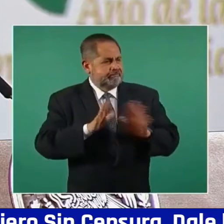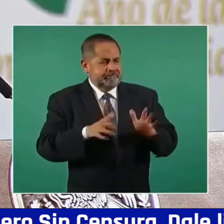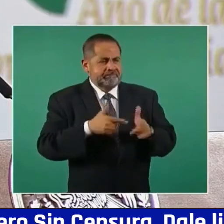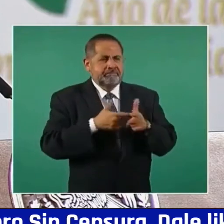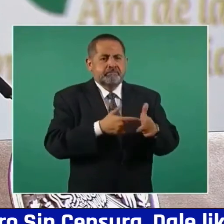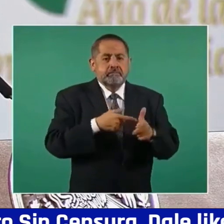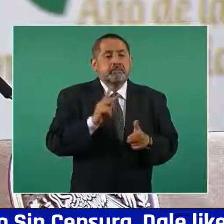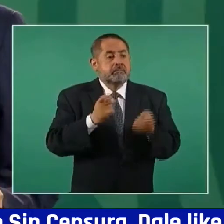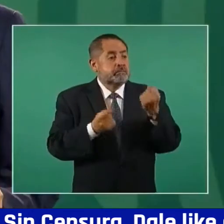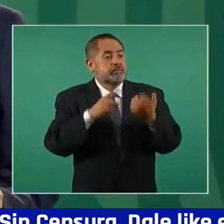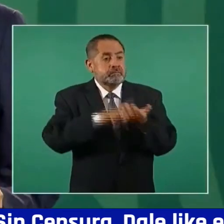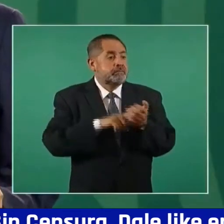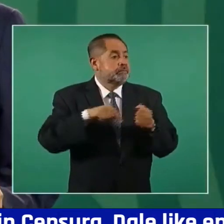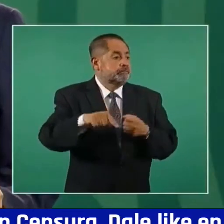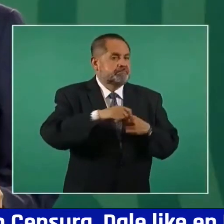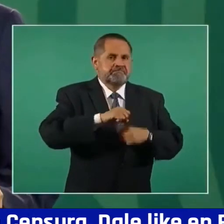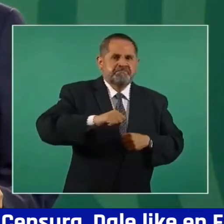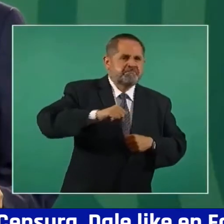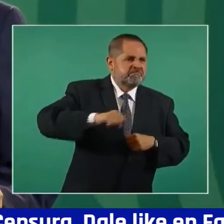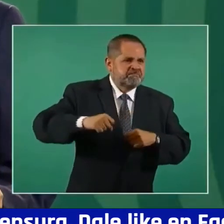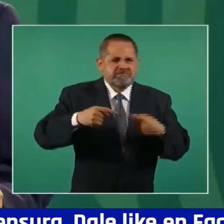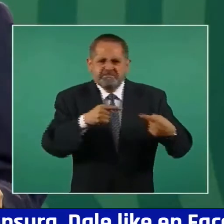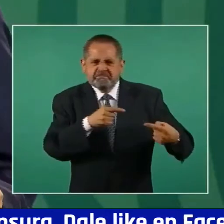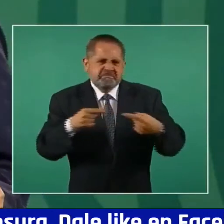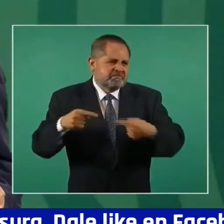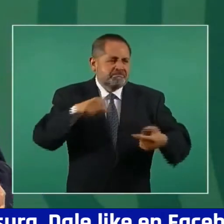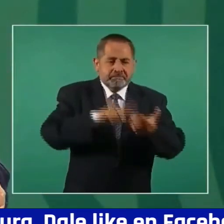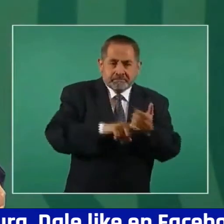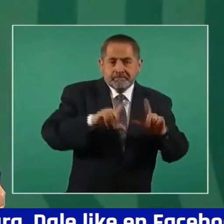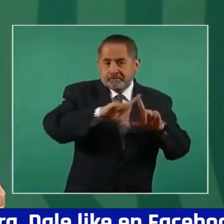resistencias. Tan es así que